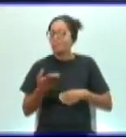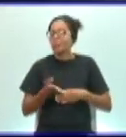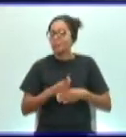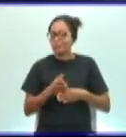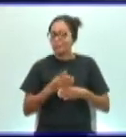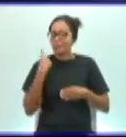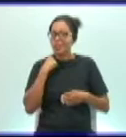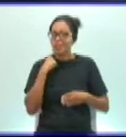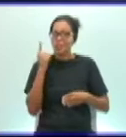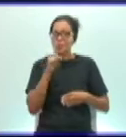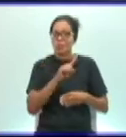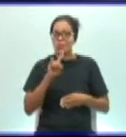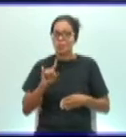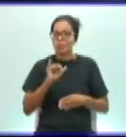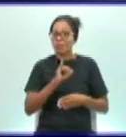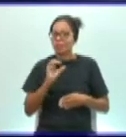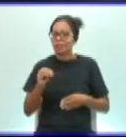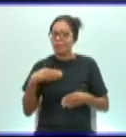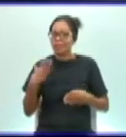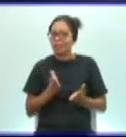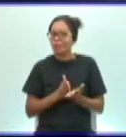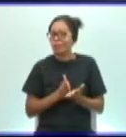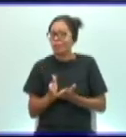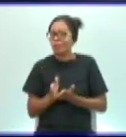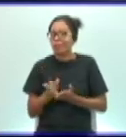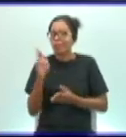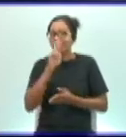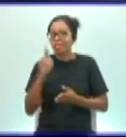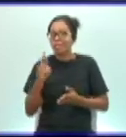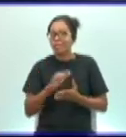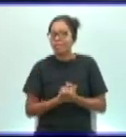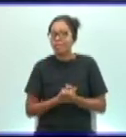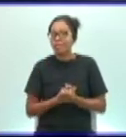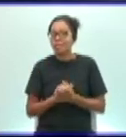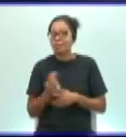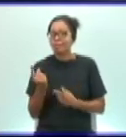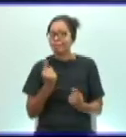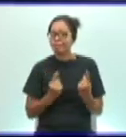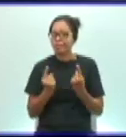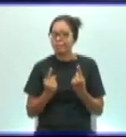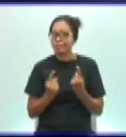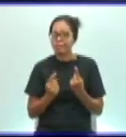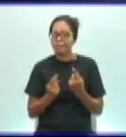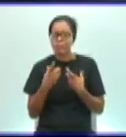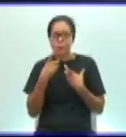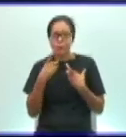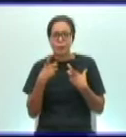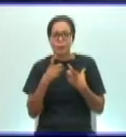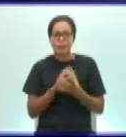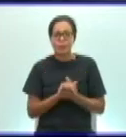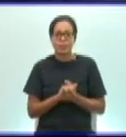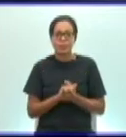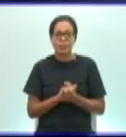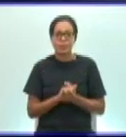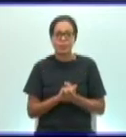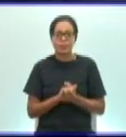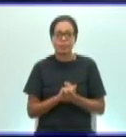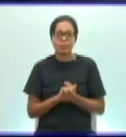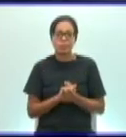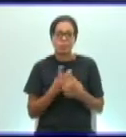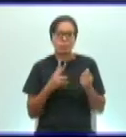la revolución. Pero hay algo importante, cuando ustedes valoran los documentos, no es una simple valoración,